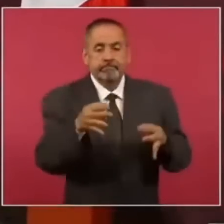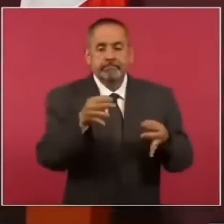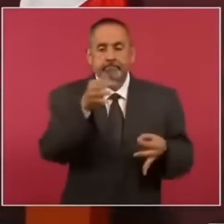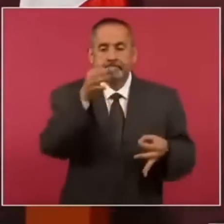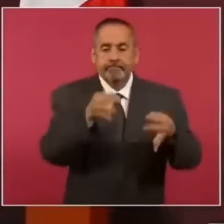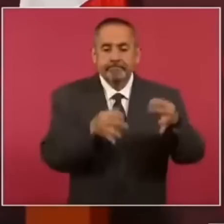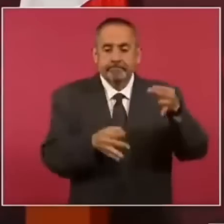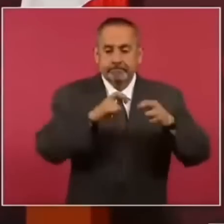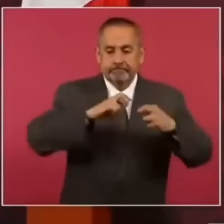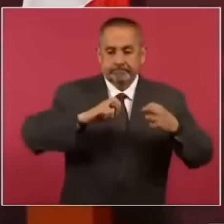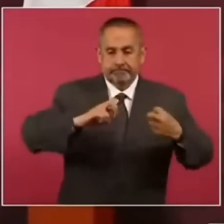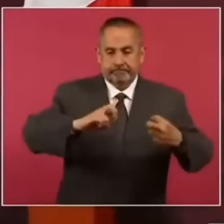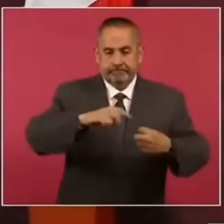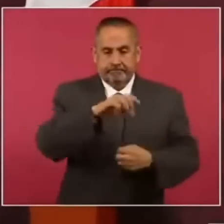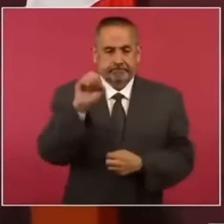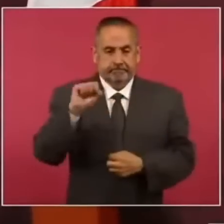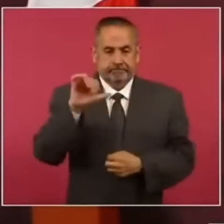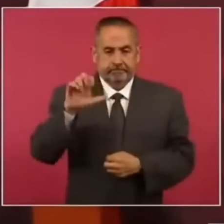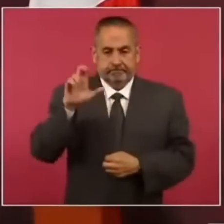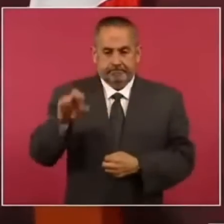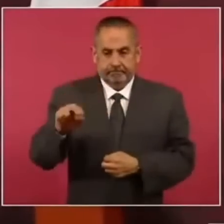Corte,